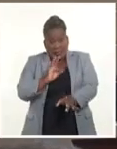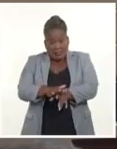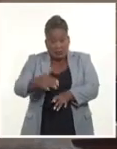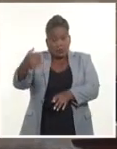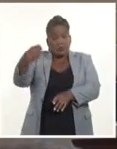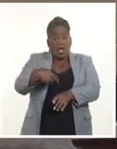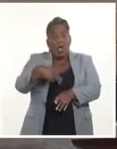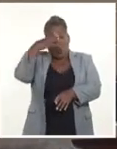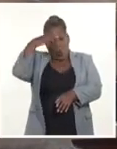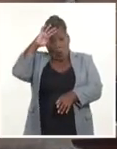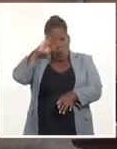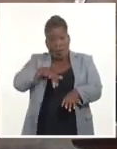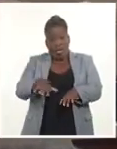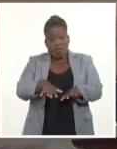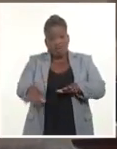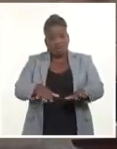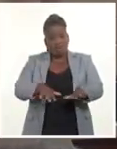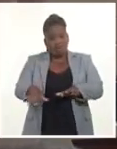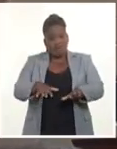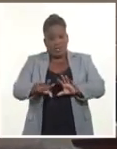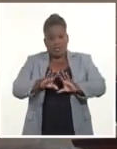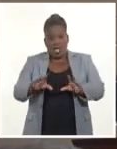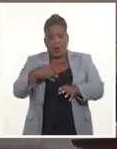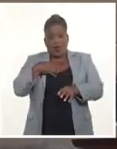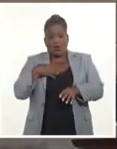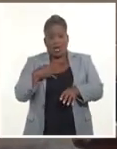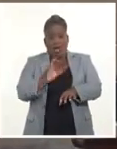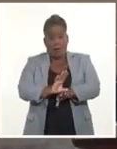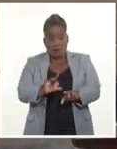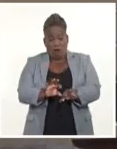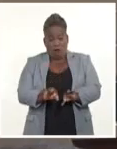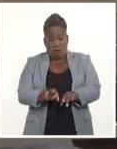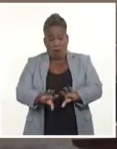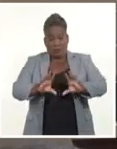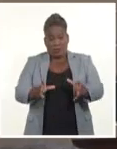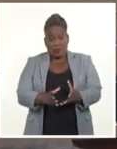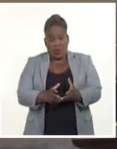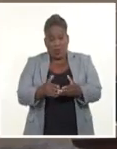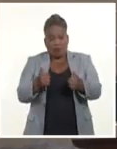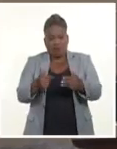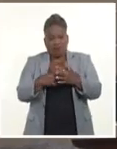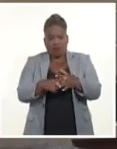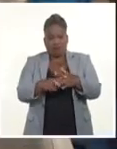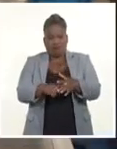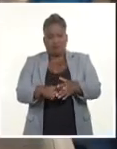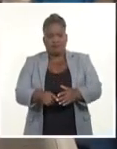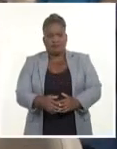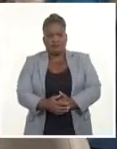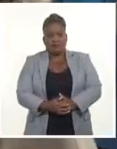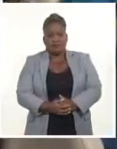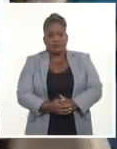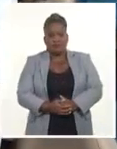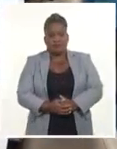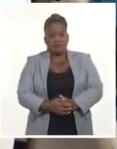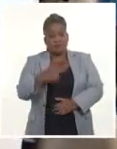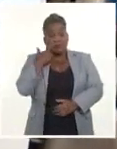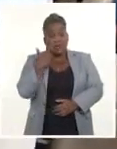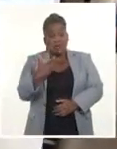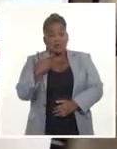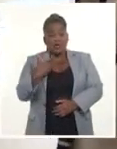estar en condiciones para en el momento que tengamos todas las plataformas, poder estar ya en esas nuevas tecnologías. Resulta vital